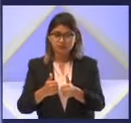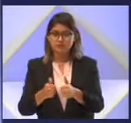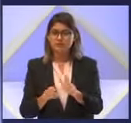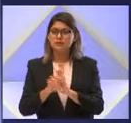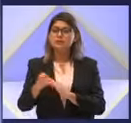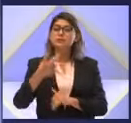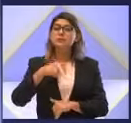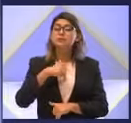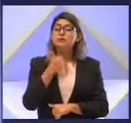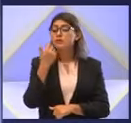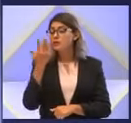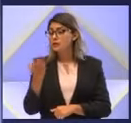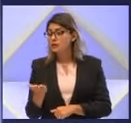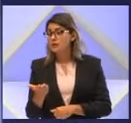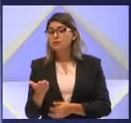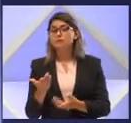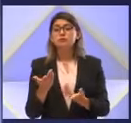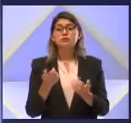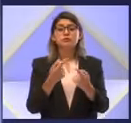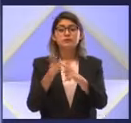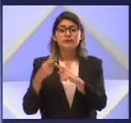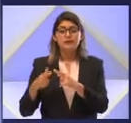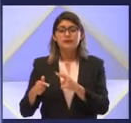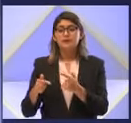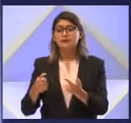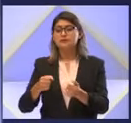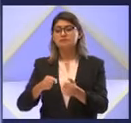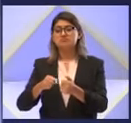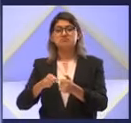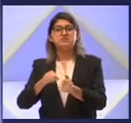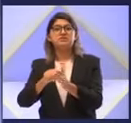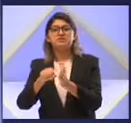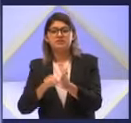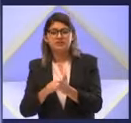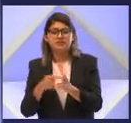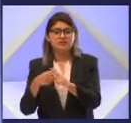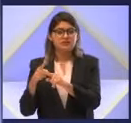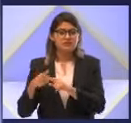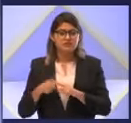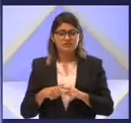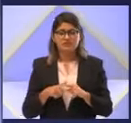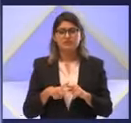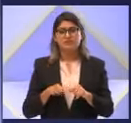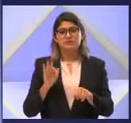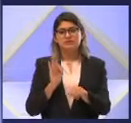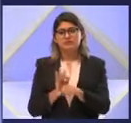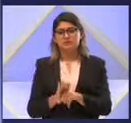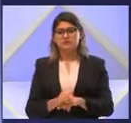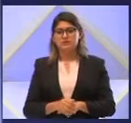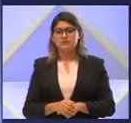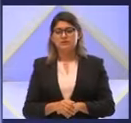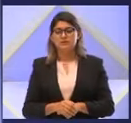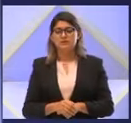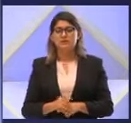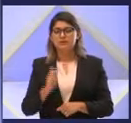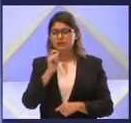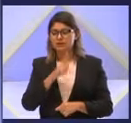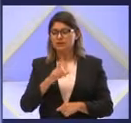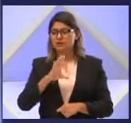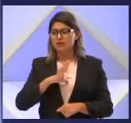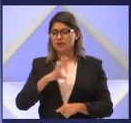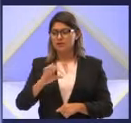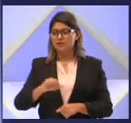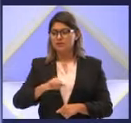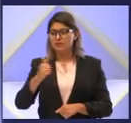este tipo de este tipo de sistemas y también se ha mencionado la colisión avoidance como evitamos las